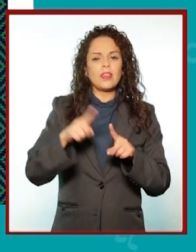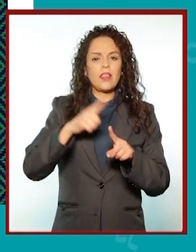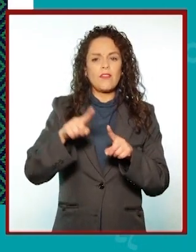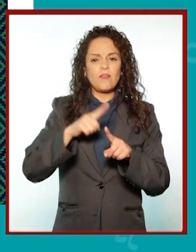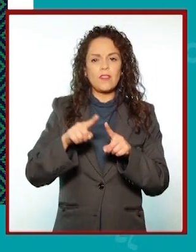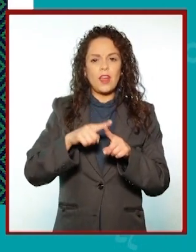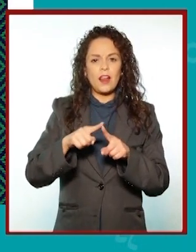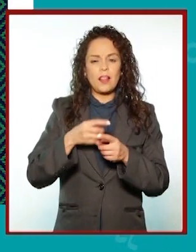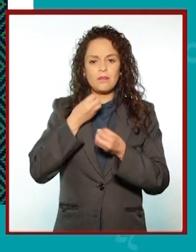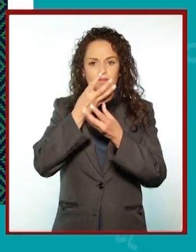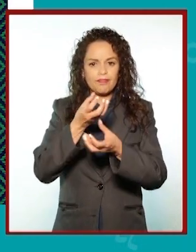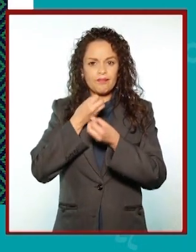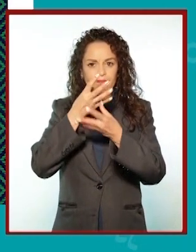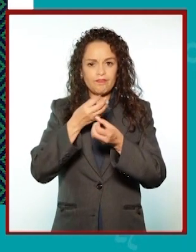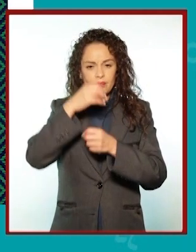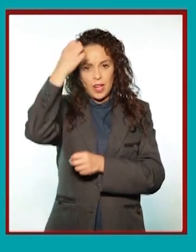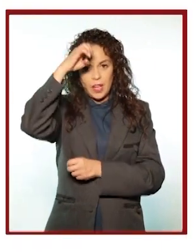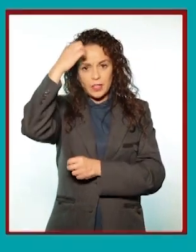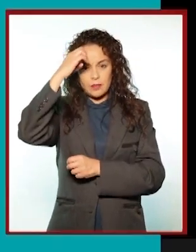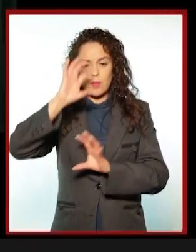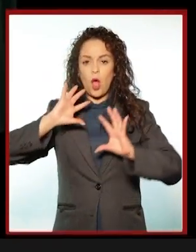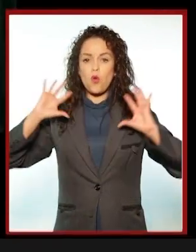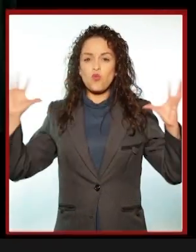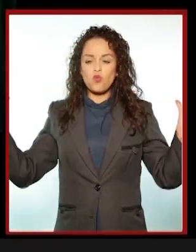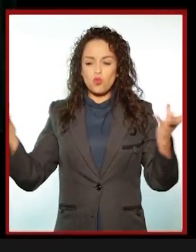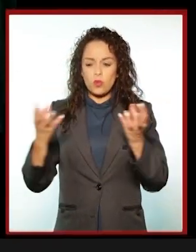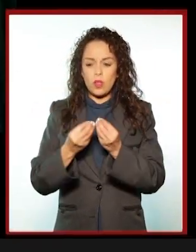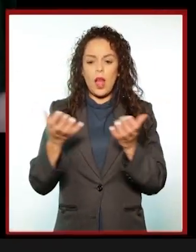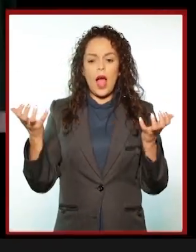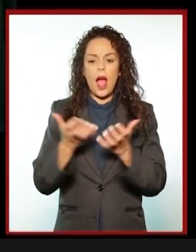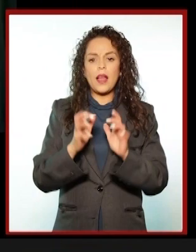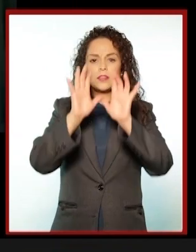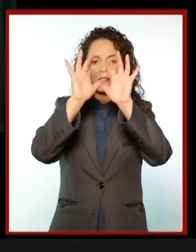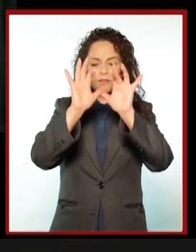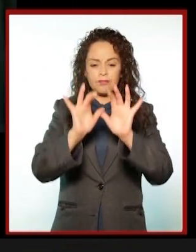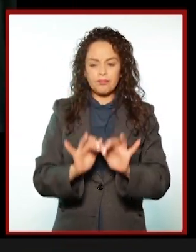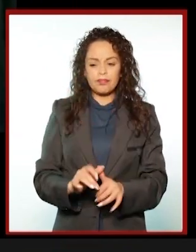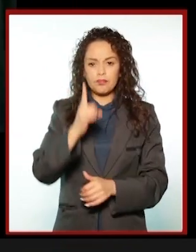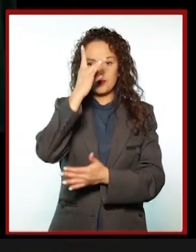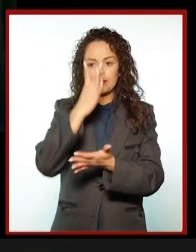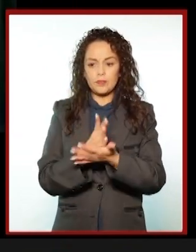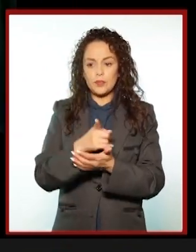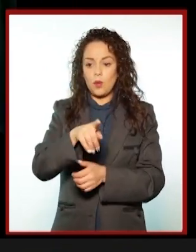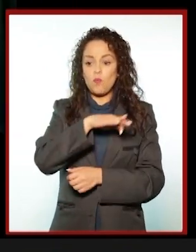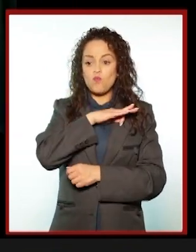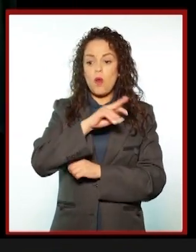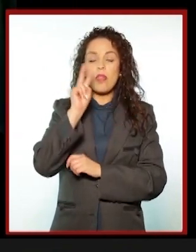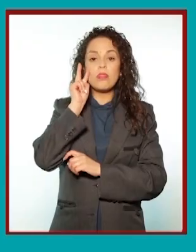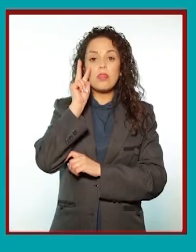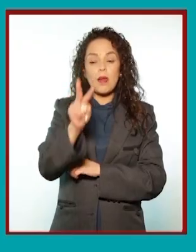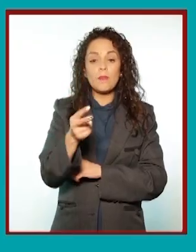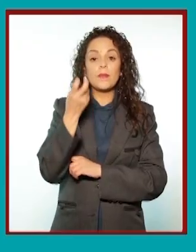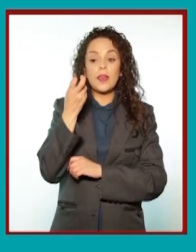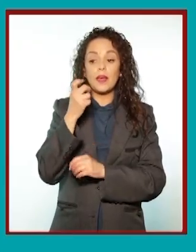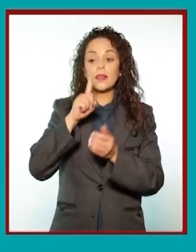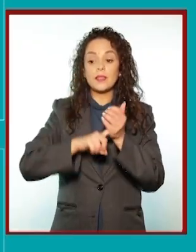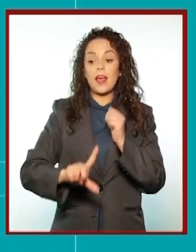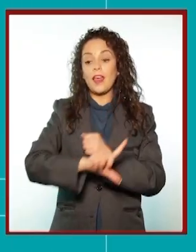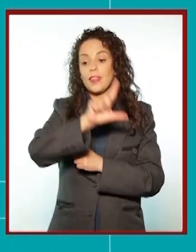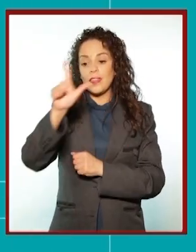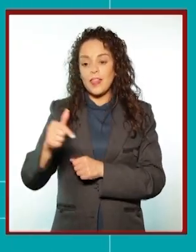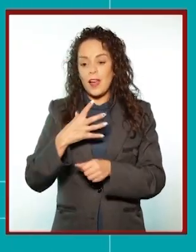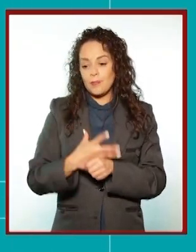de relatos. Todos estos relatos que son compartidos se conjuntan, se genera una base de relatos que tú la puedes ver y que son